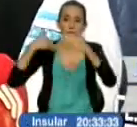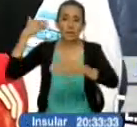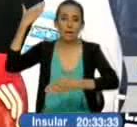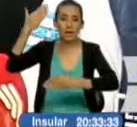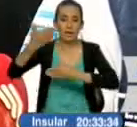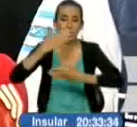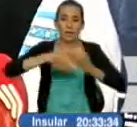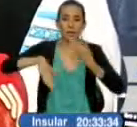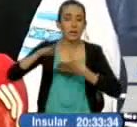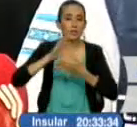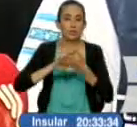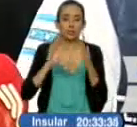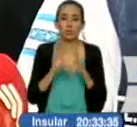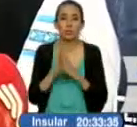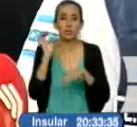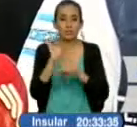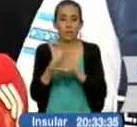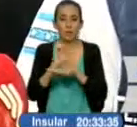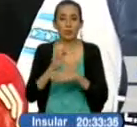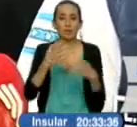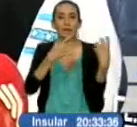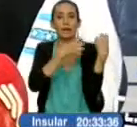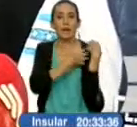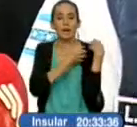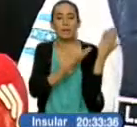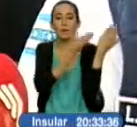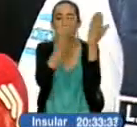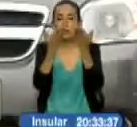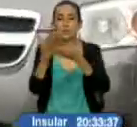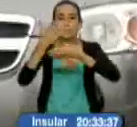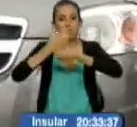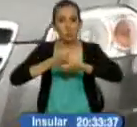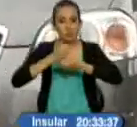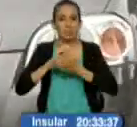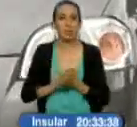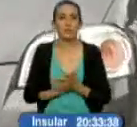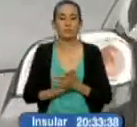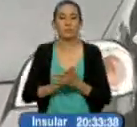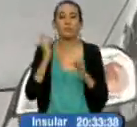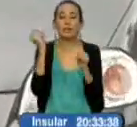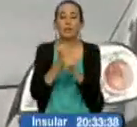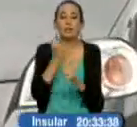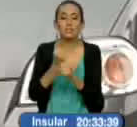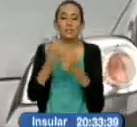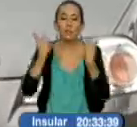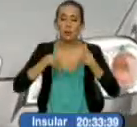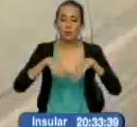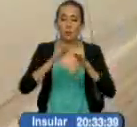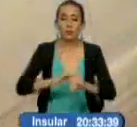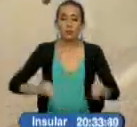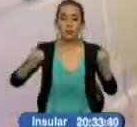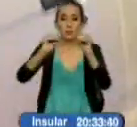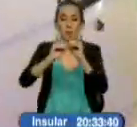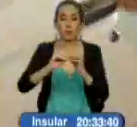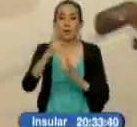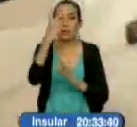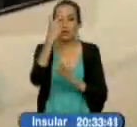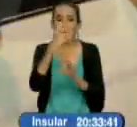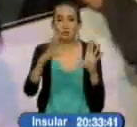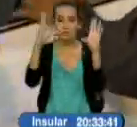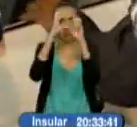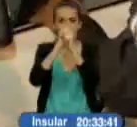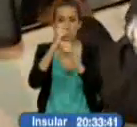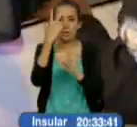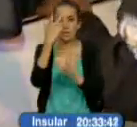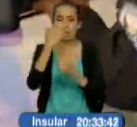del país garanticen seguridad al momento que lo hagan. El operativo se mantendrá hasta las 24 horas del domingo 13